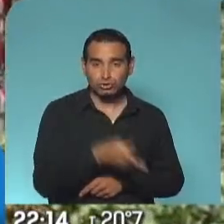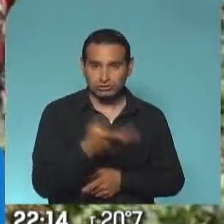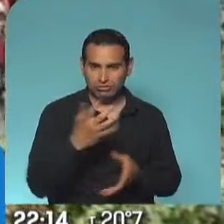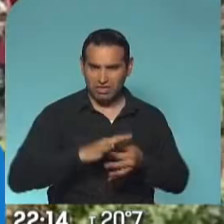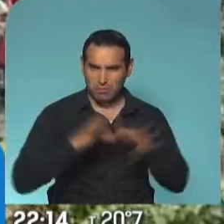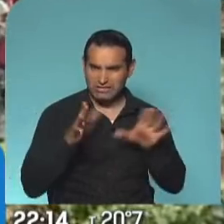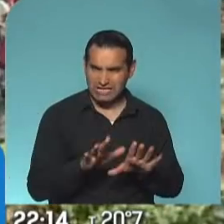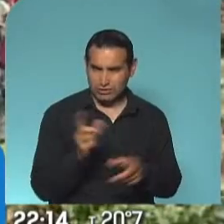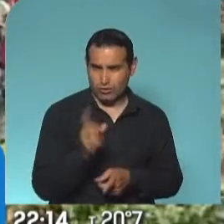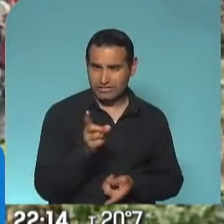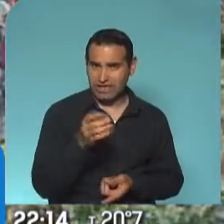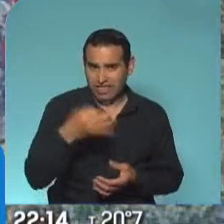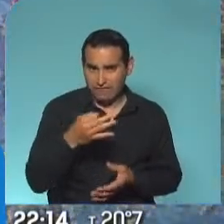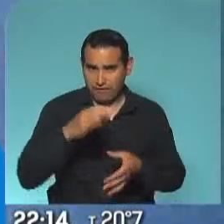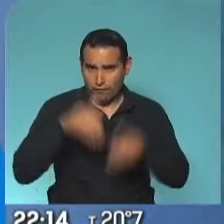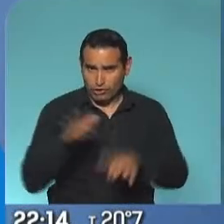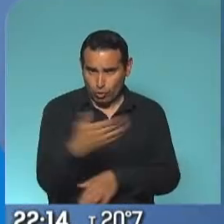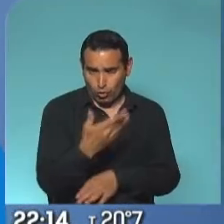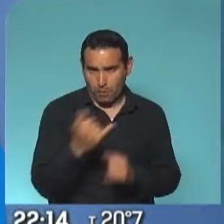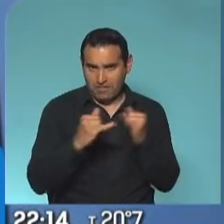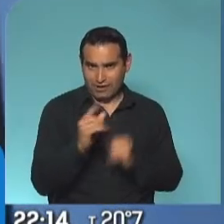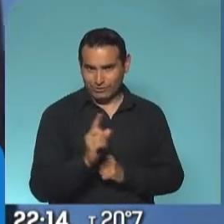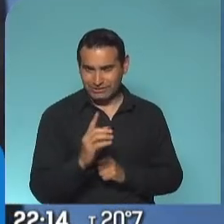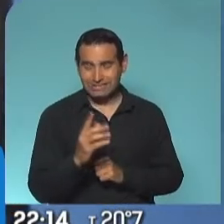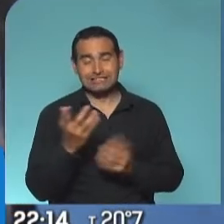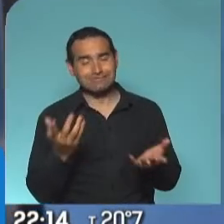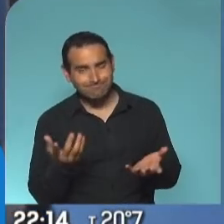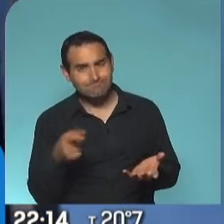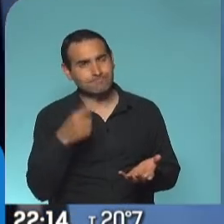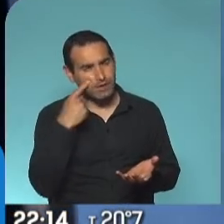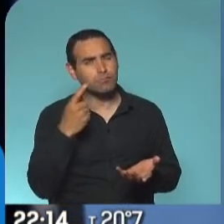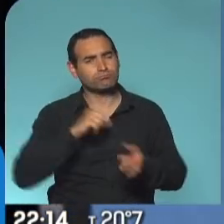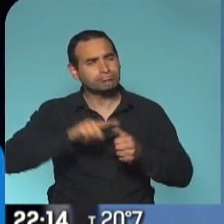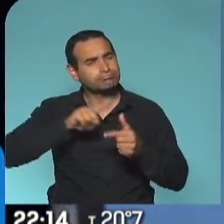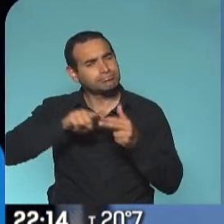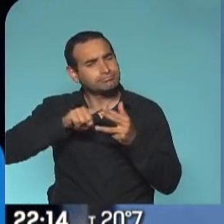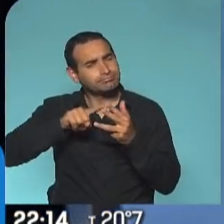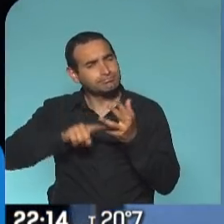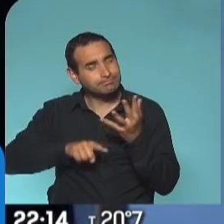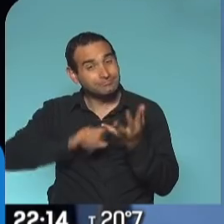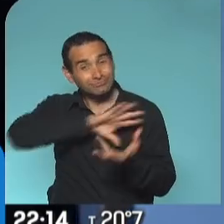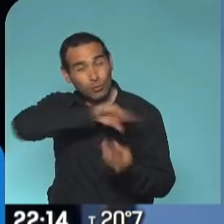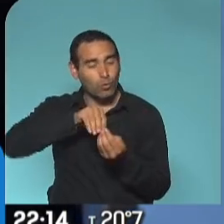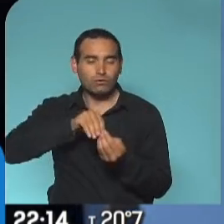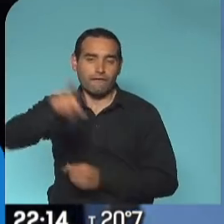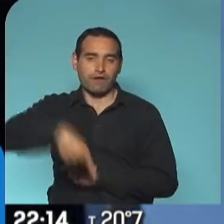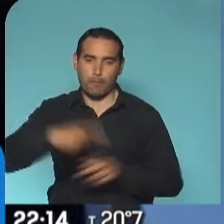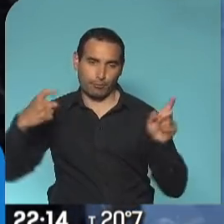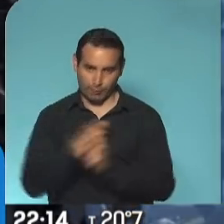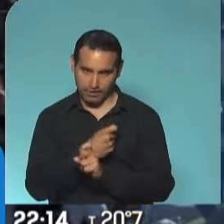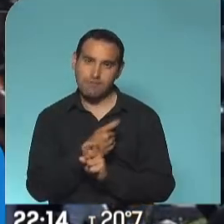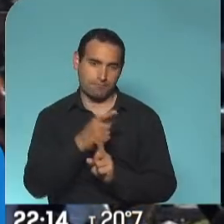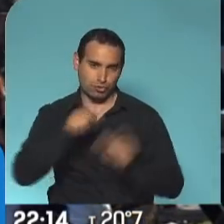legítima? Una donde vota todo el mundo, donde vota menos de la mitad. Bueno, me parece que todo esto ha ido formando una especie de cóctel de malestares que es lo